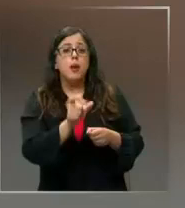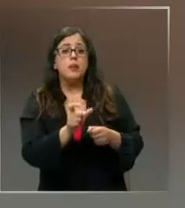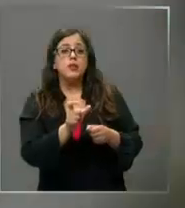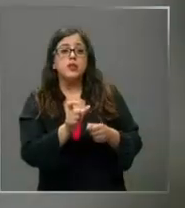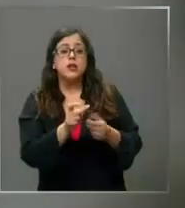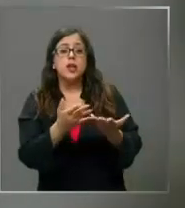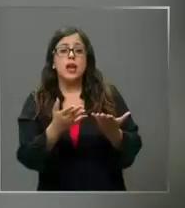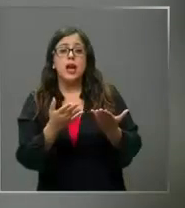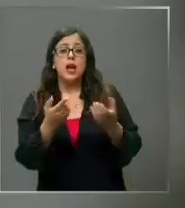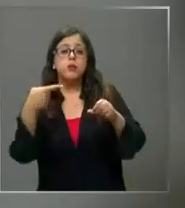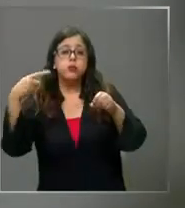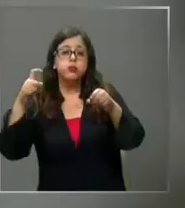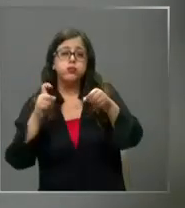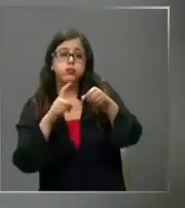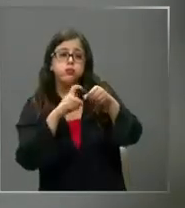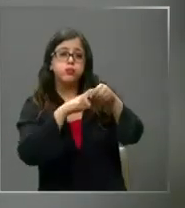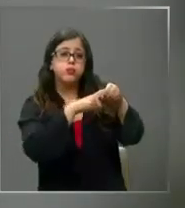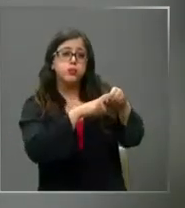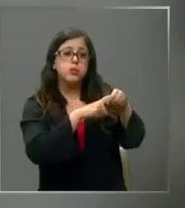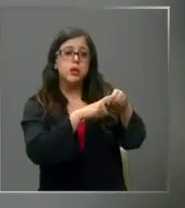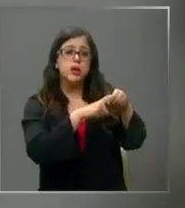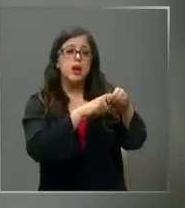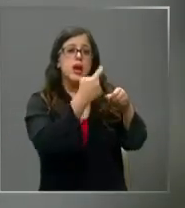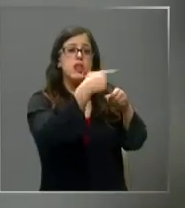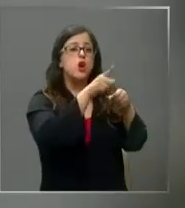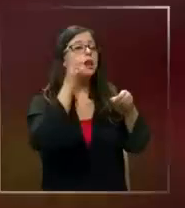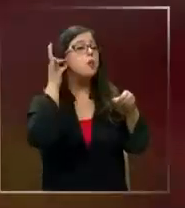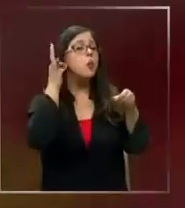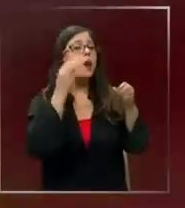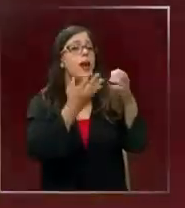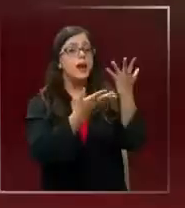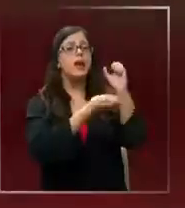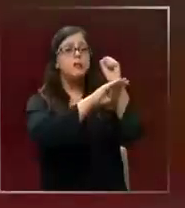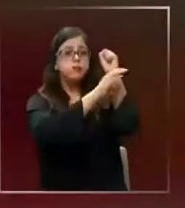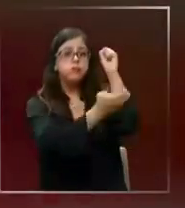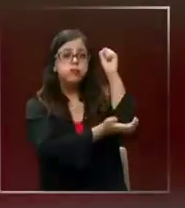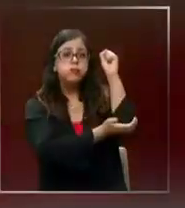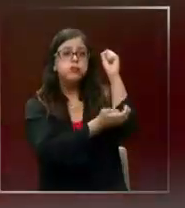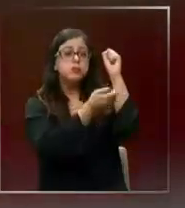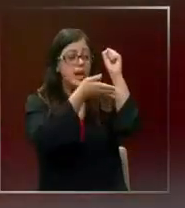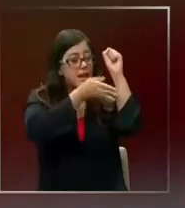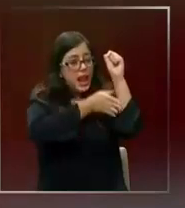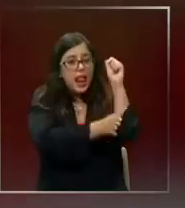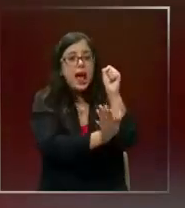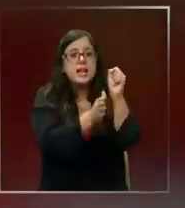semen, embrión que implantó en el vientre de otra mujer.